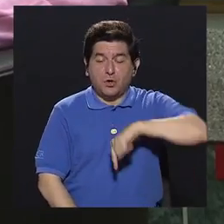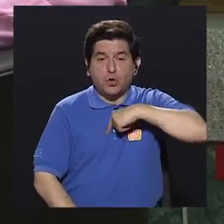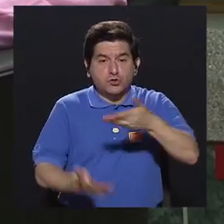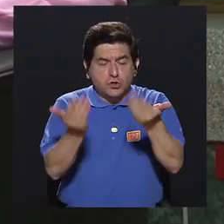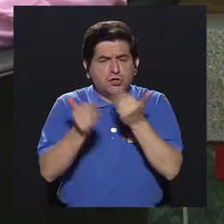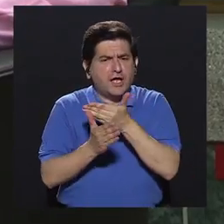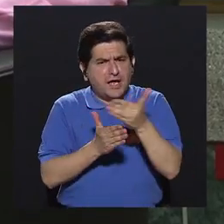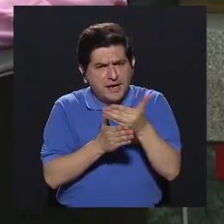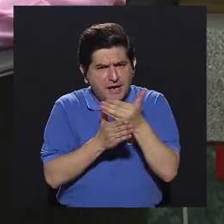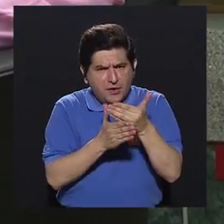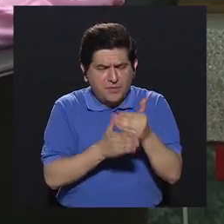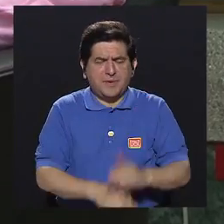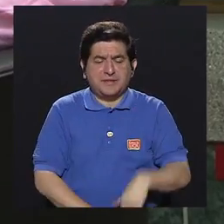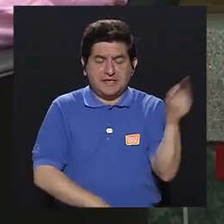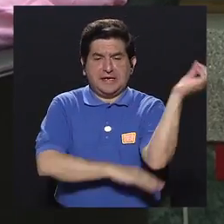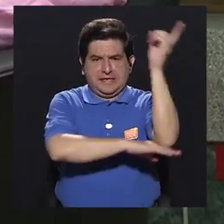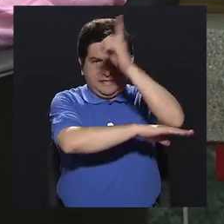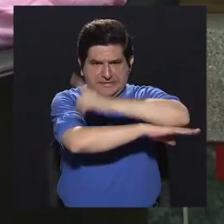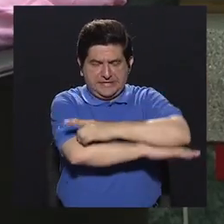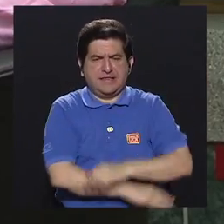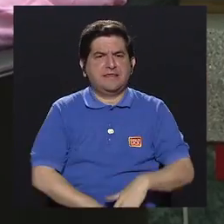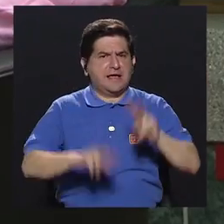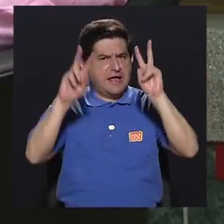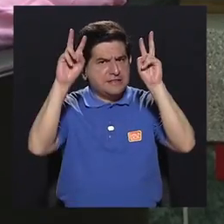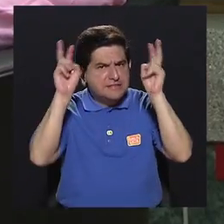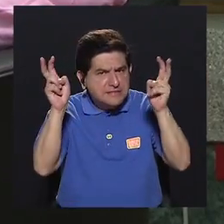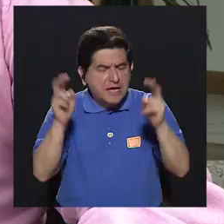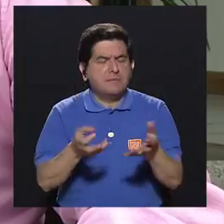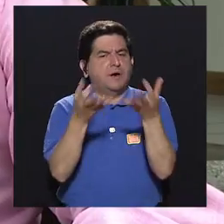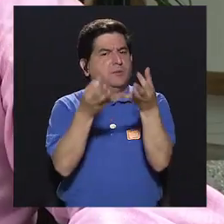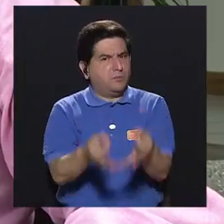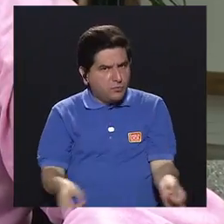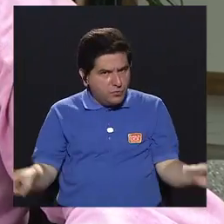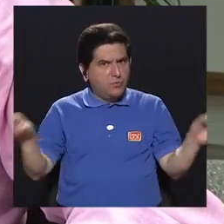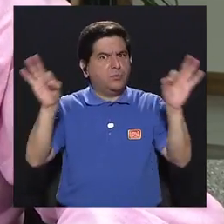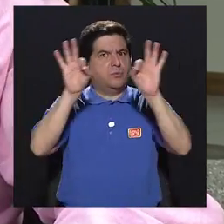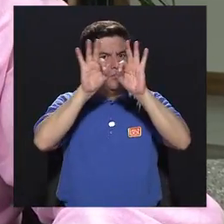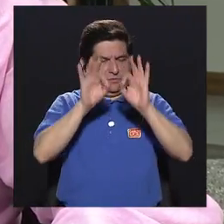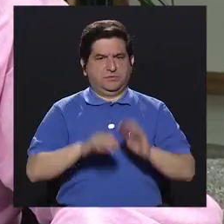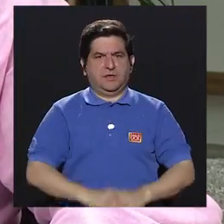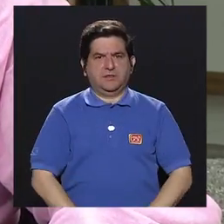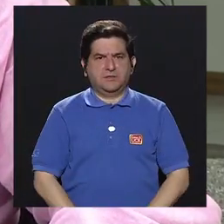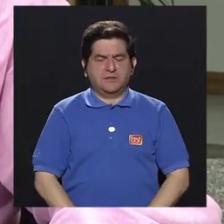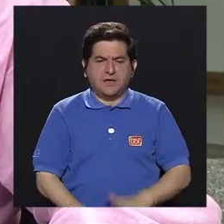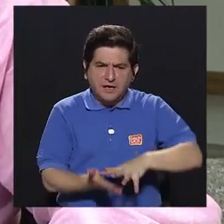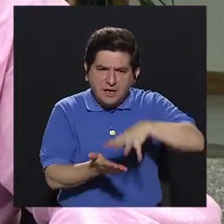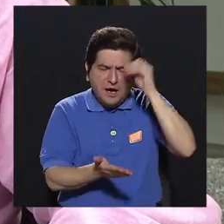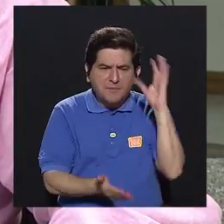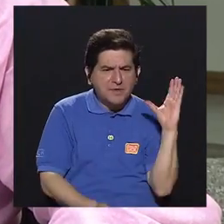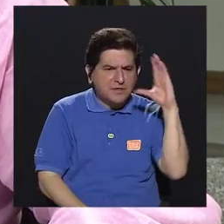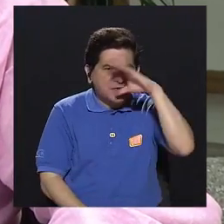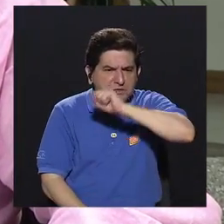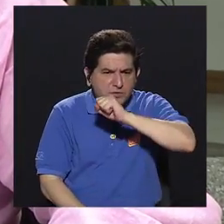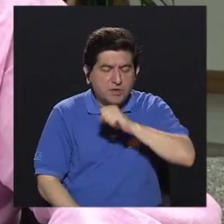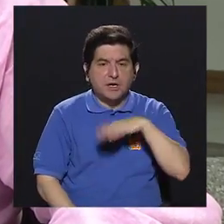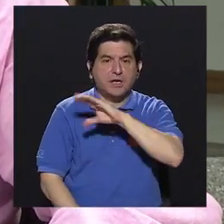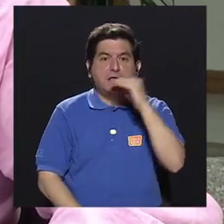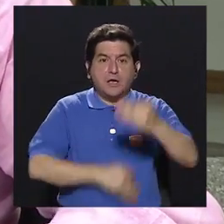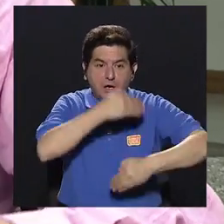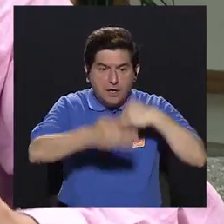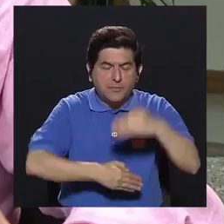Queríamos pues compartir con ustedes el día de hoy un tema que es muy importante y es cómo aprender a reconocer y